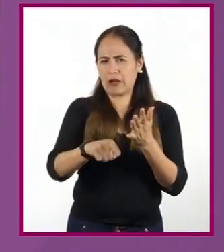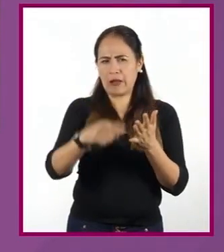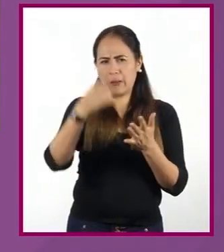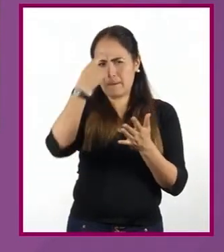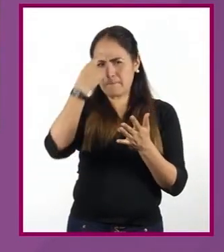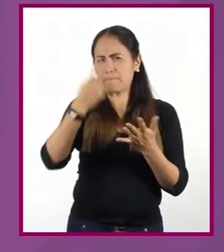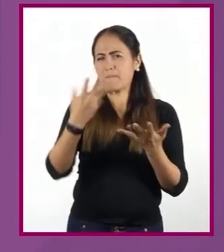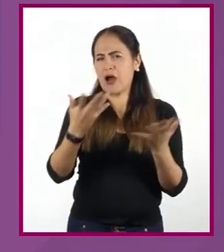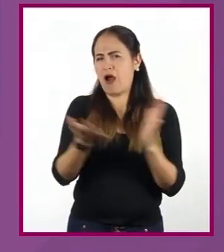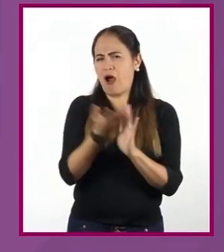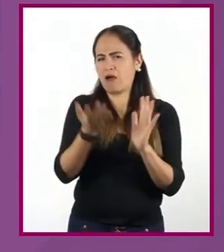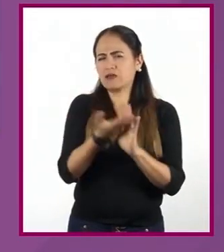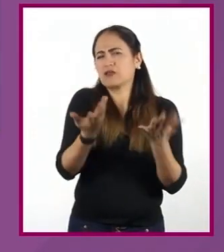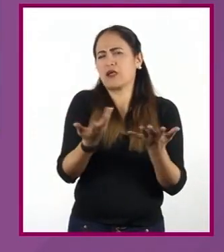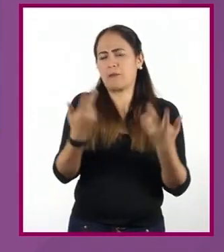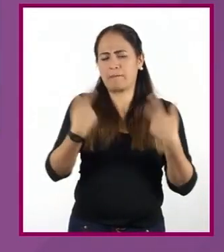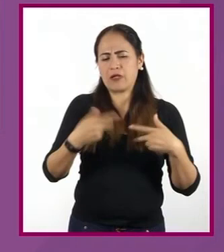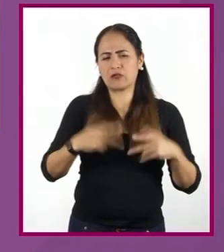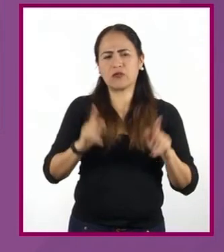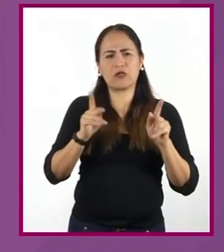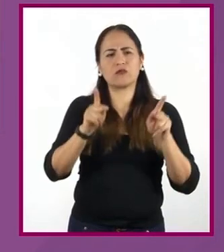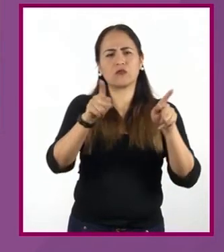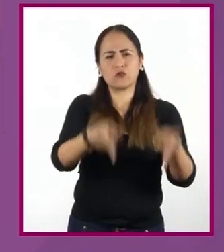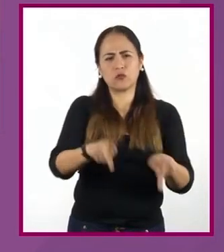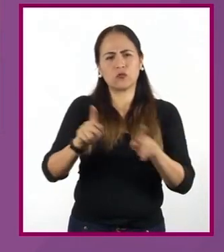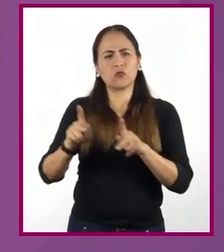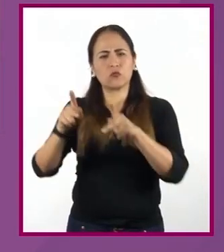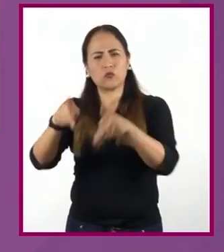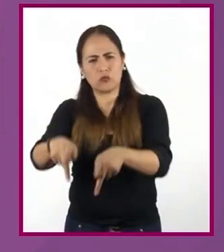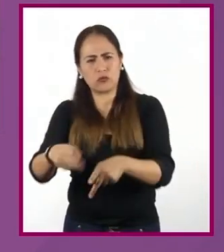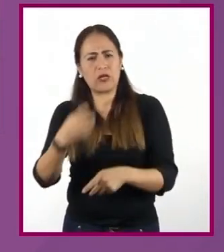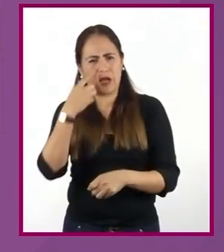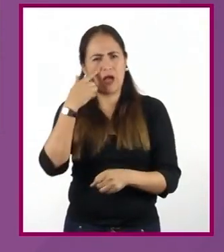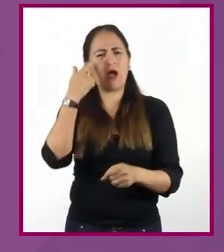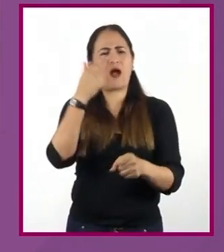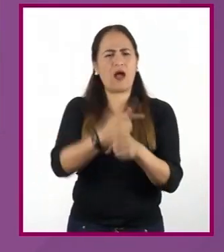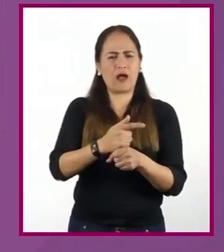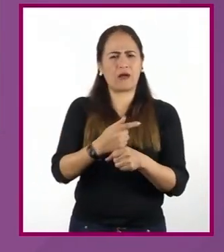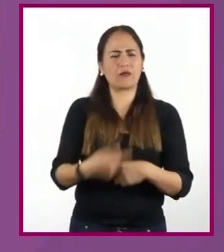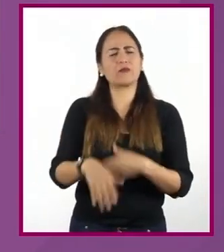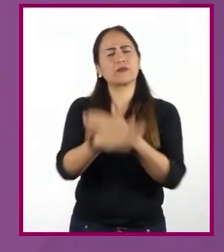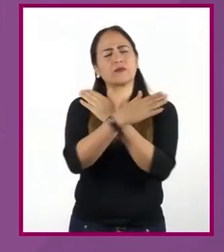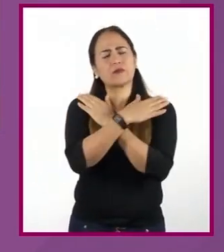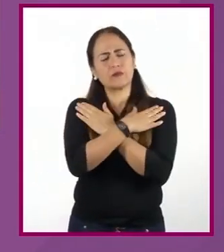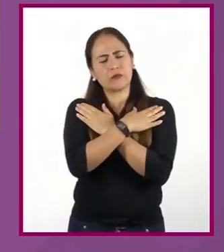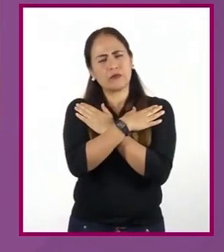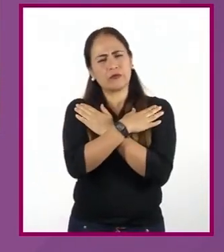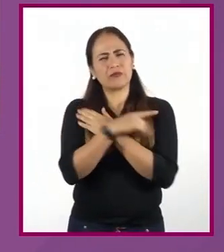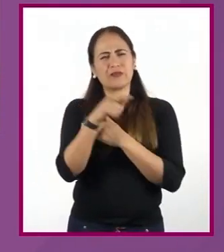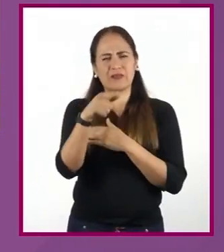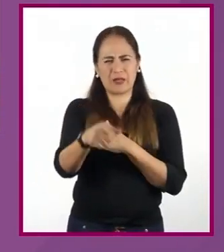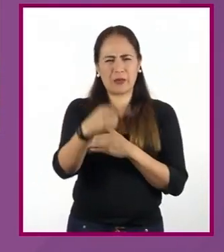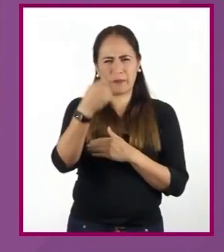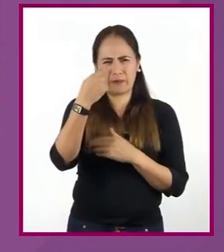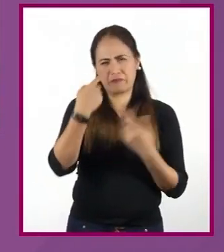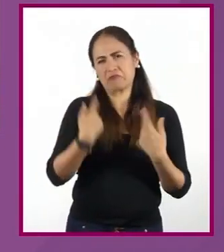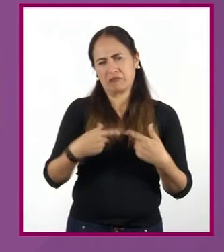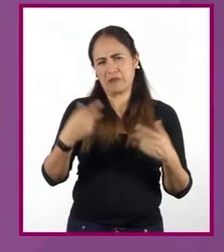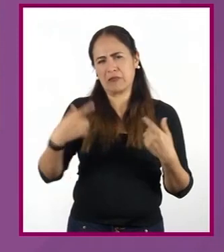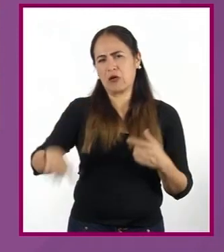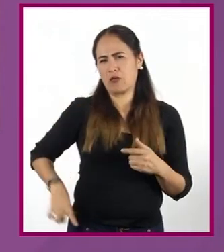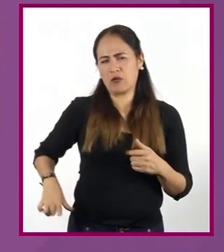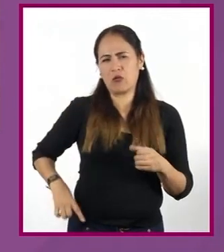funerario. Fue aquí donde se encontró una cripta con el sarcófago de Pacal el Grande. Es también una de